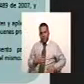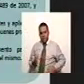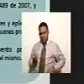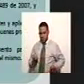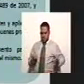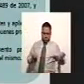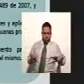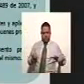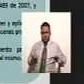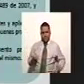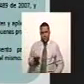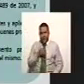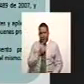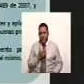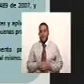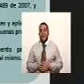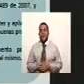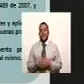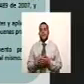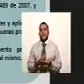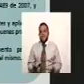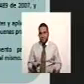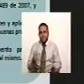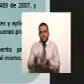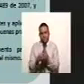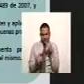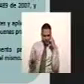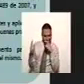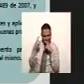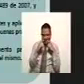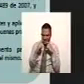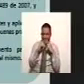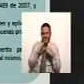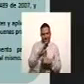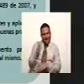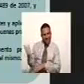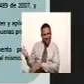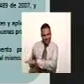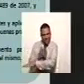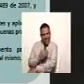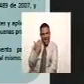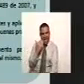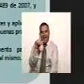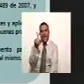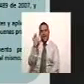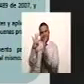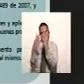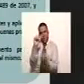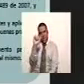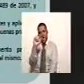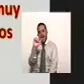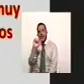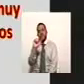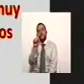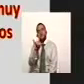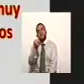eficientes. Esto lleva a la reflexión que hacía acertadamente la senadora Susana Correa. El paro